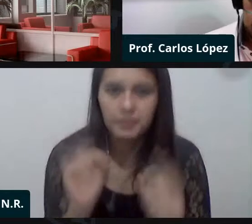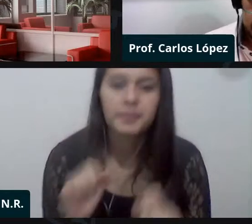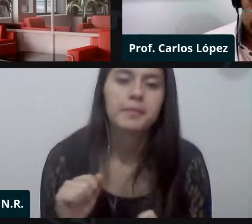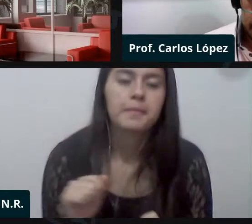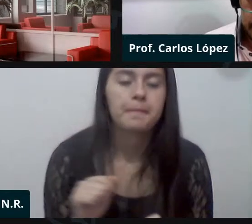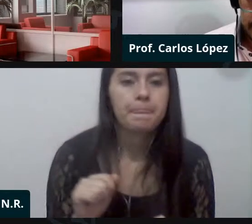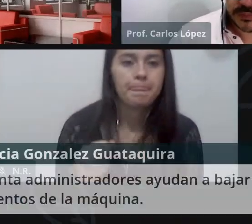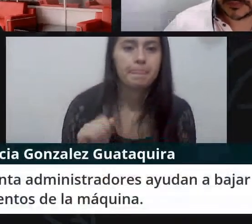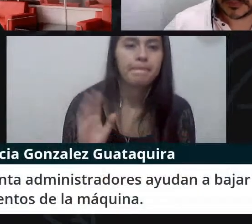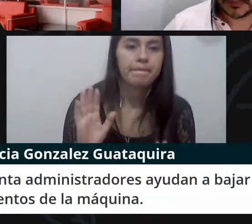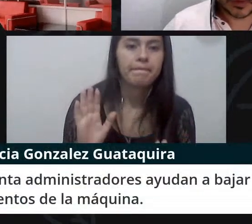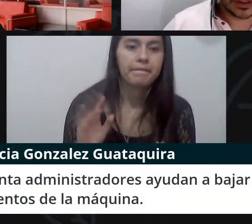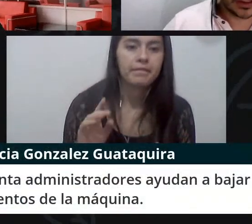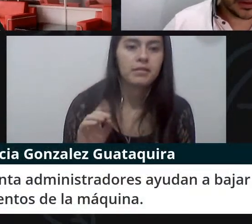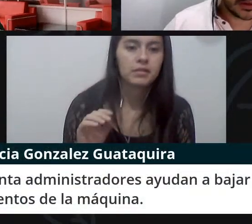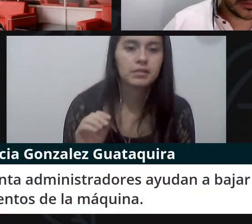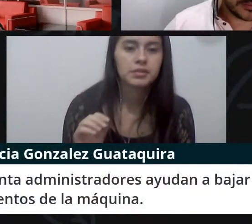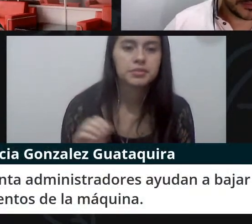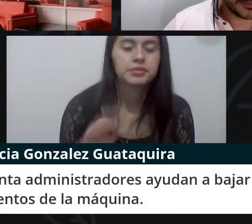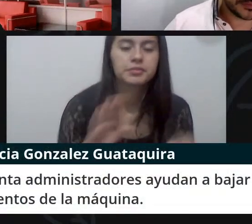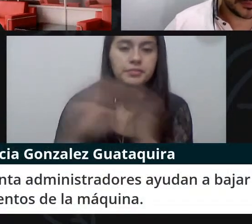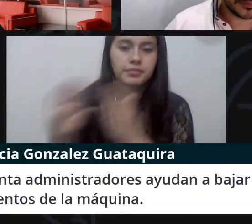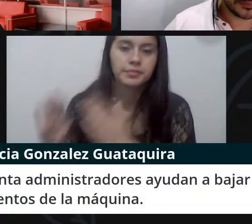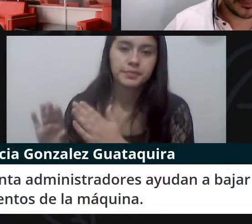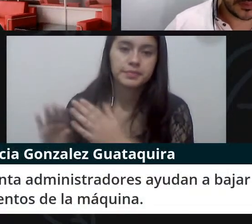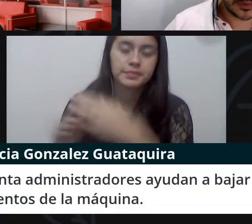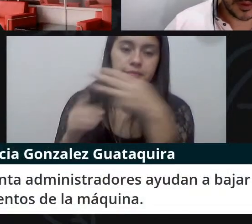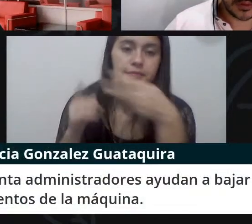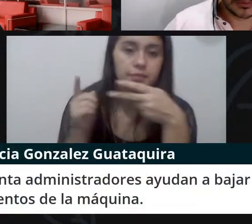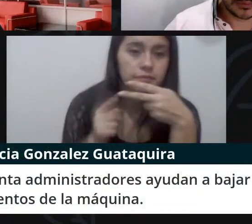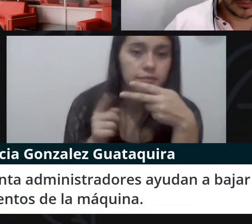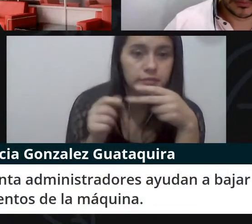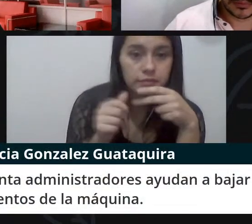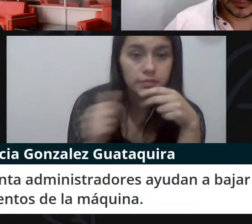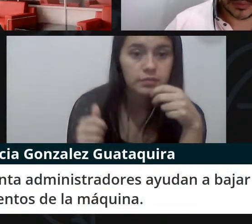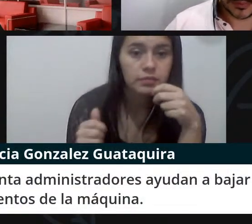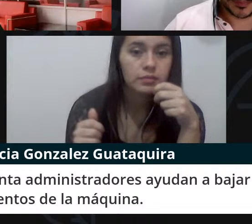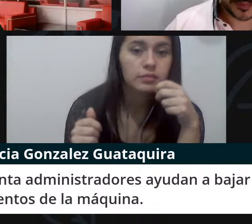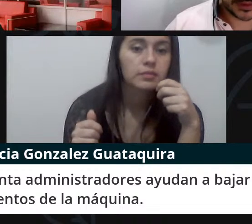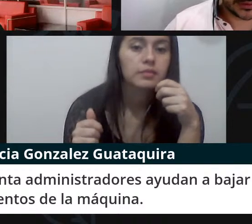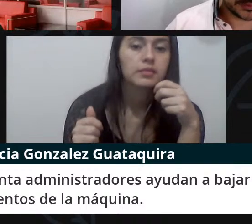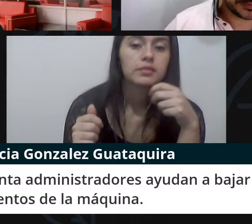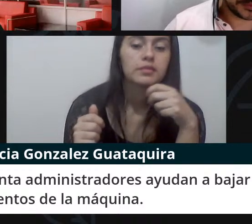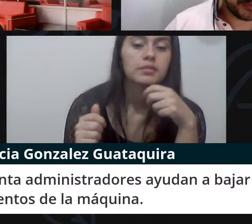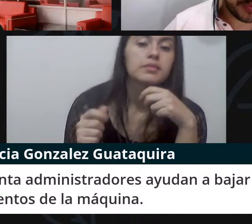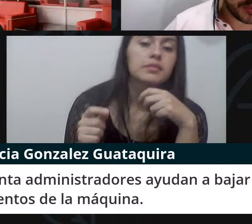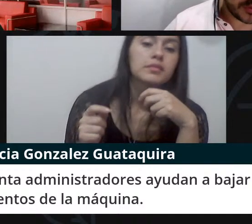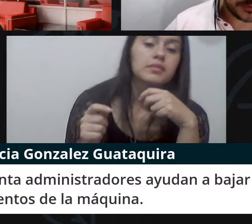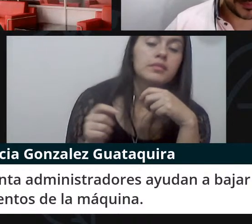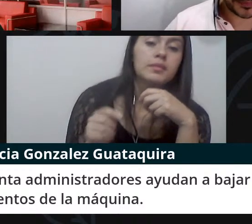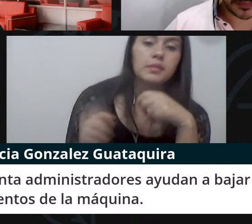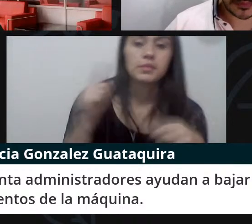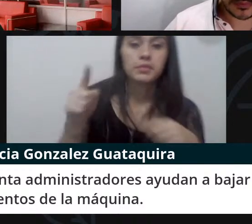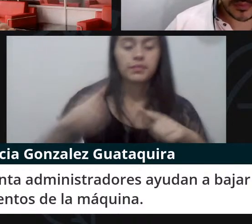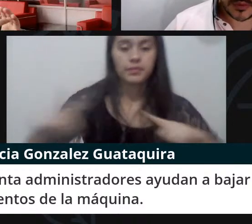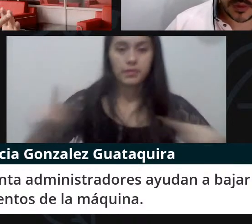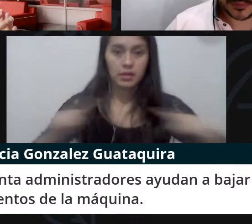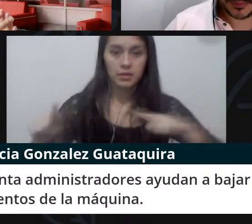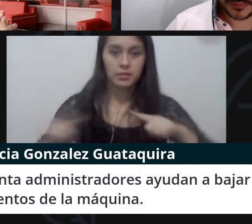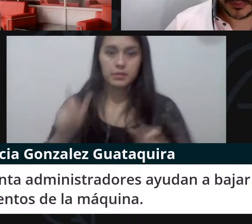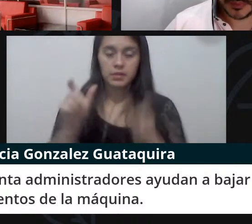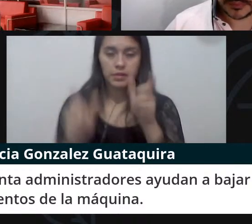Pues espero haberle respondido al profesor. Y la otra pregunta es que los administradores, una